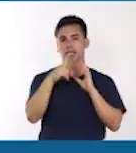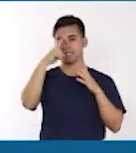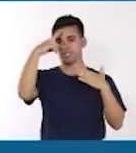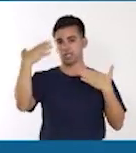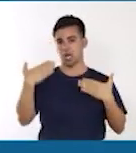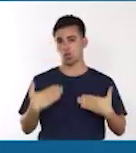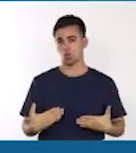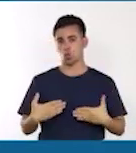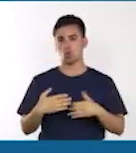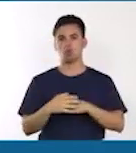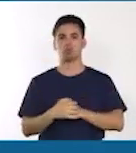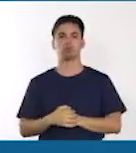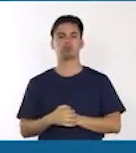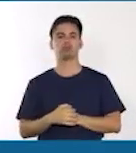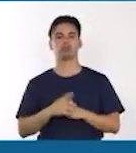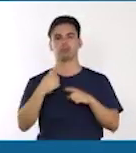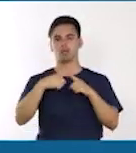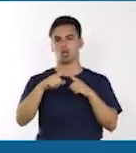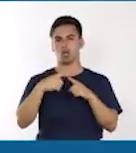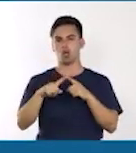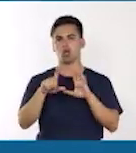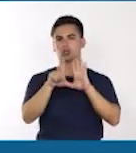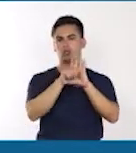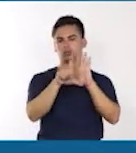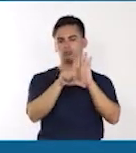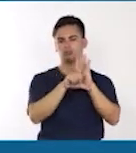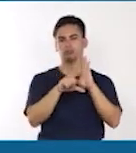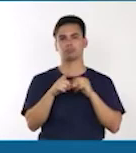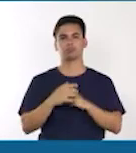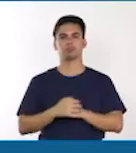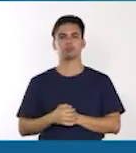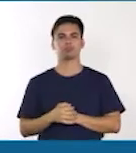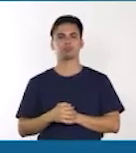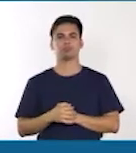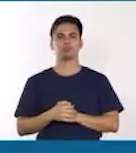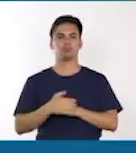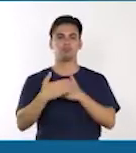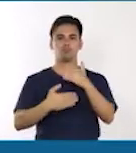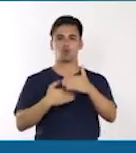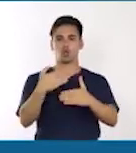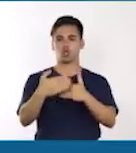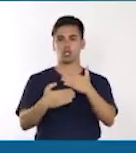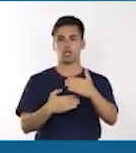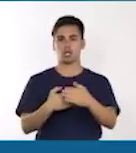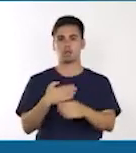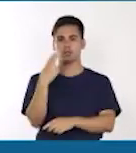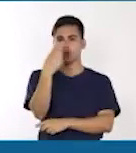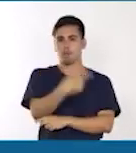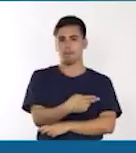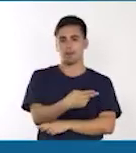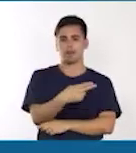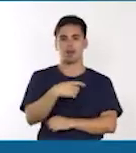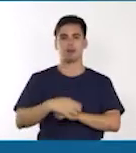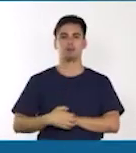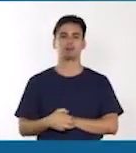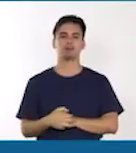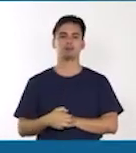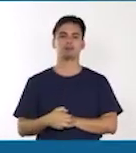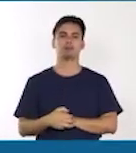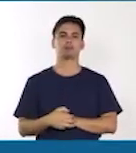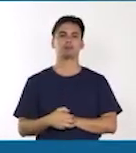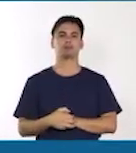la número 62 del Código Penal, la número 5 del Procedimiento Penal,